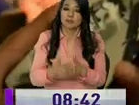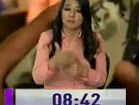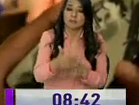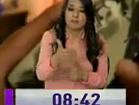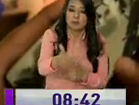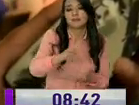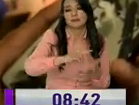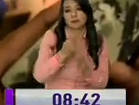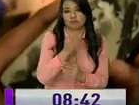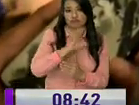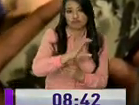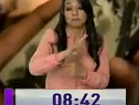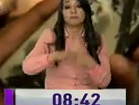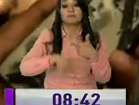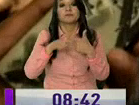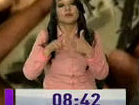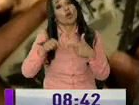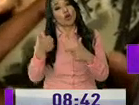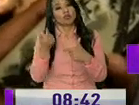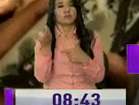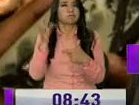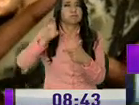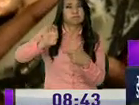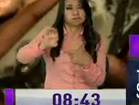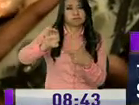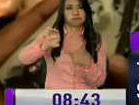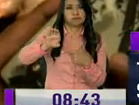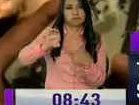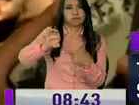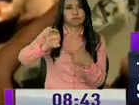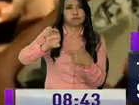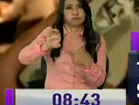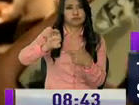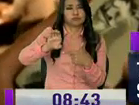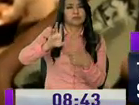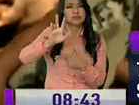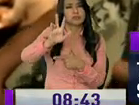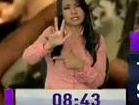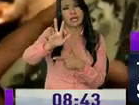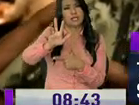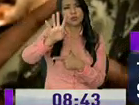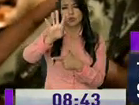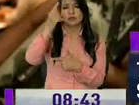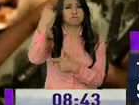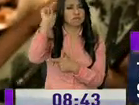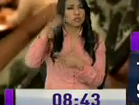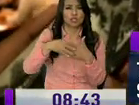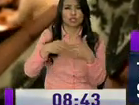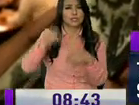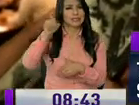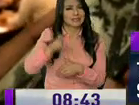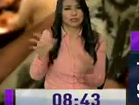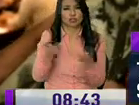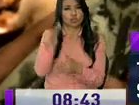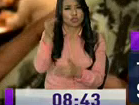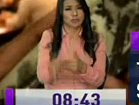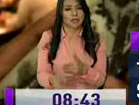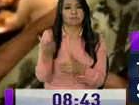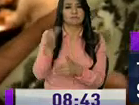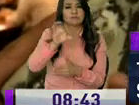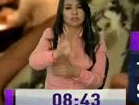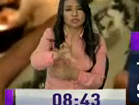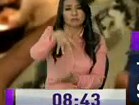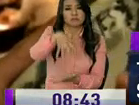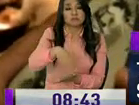esto implica, y de los otros rubros podrían sumar alrededor de unos 3 a 4 millones de dólares en total de inversión. Nosotros